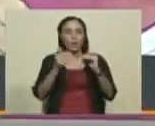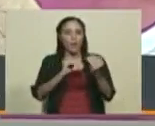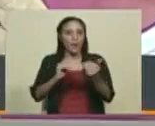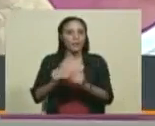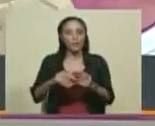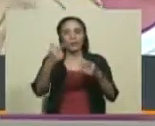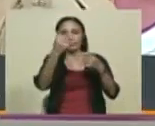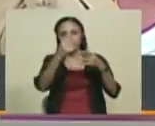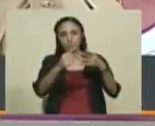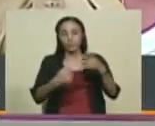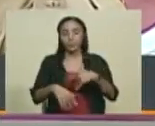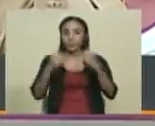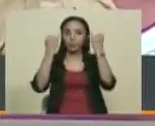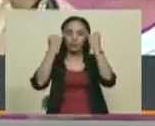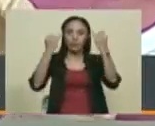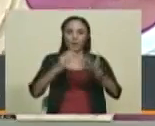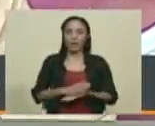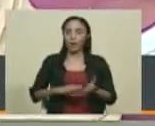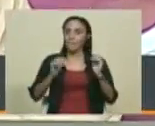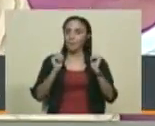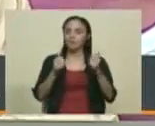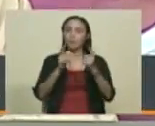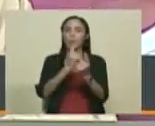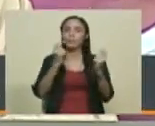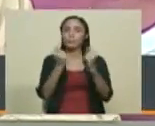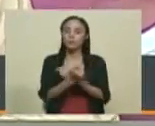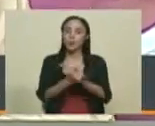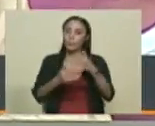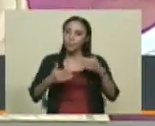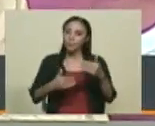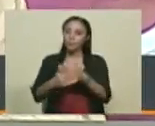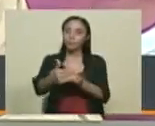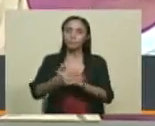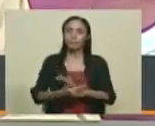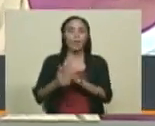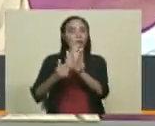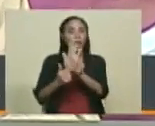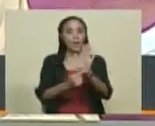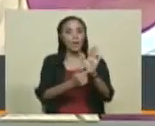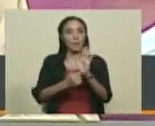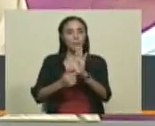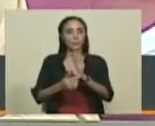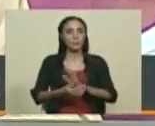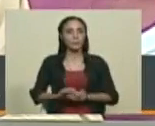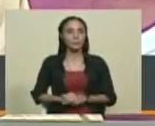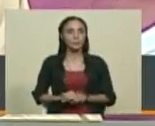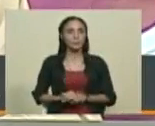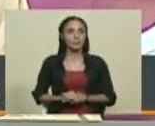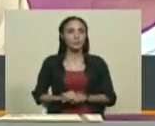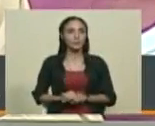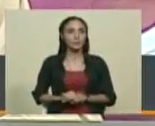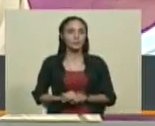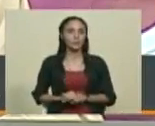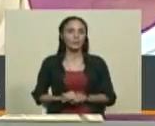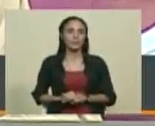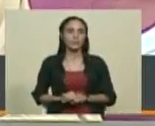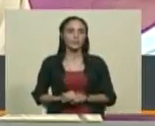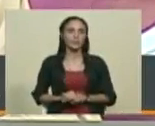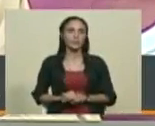Nuevo comienzo de la ética, la moral. Y dar el ejemplo, y dar el ejemplo